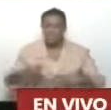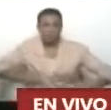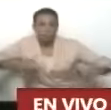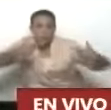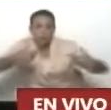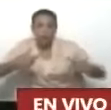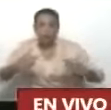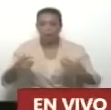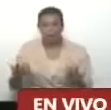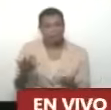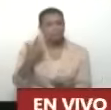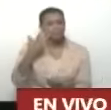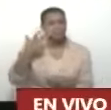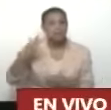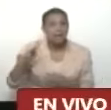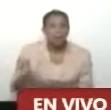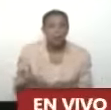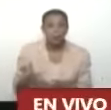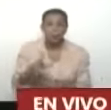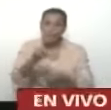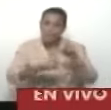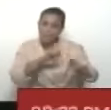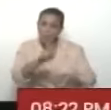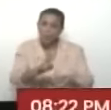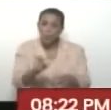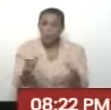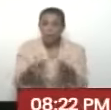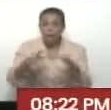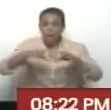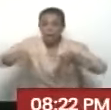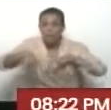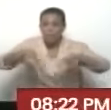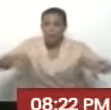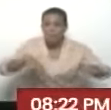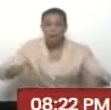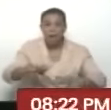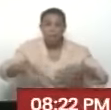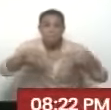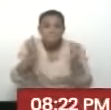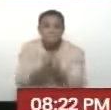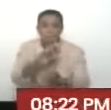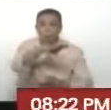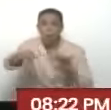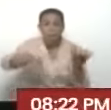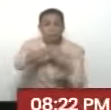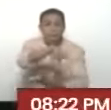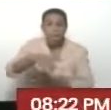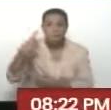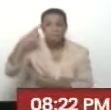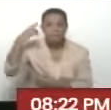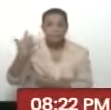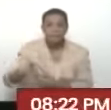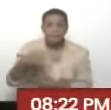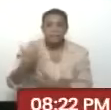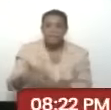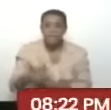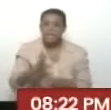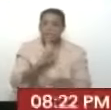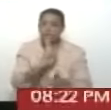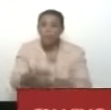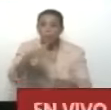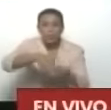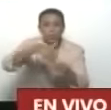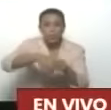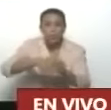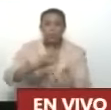estaba ocurriendo, y que además este referendo iba a dividir a los venezolanos. Y estaba, Nahuara, y estaba, ¿eso dijeron? Sí, sí, sí, lo dijeron. O sea, como que íbamos por una guerra y